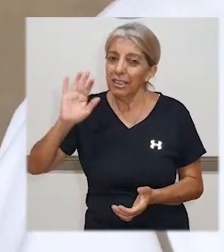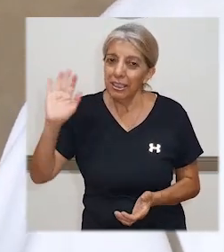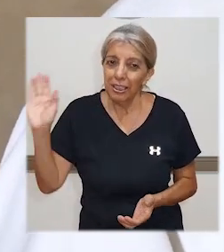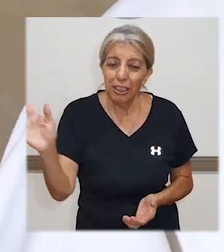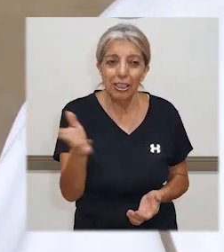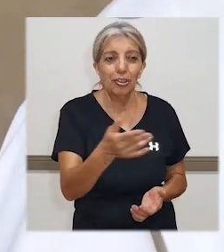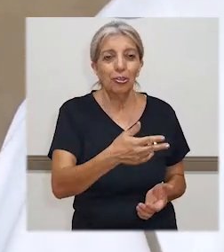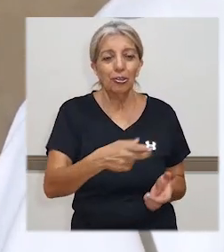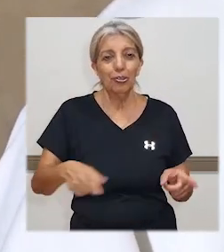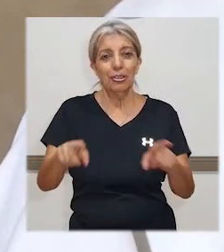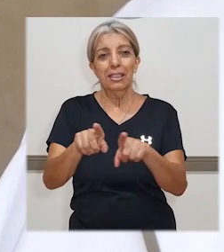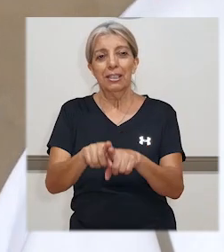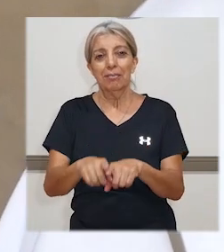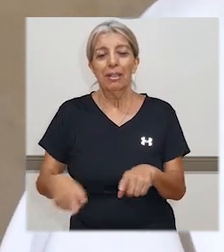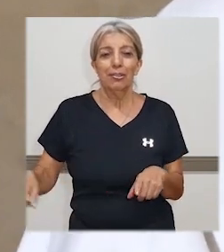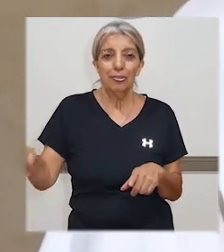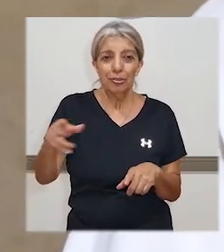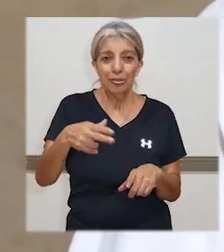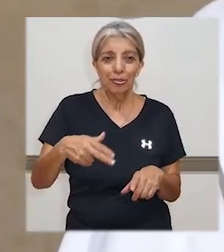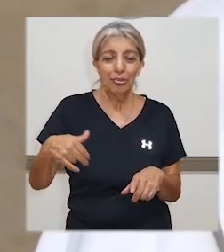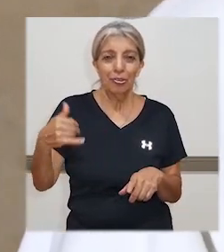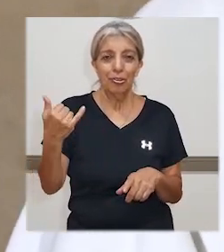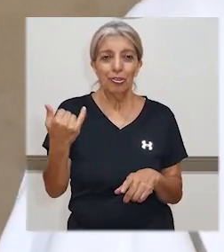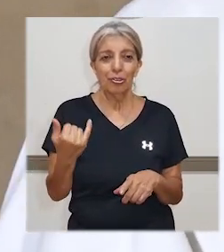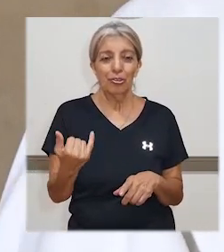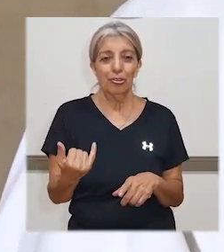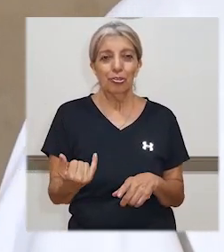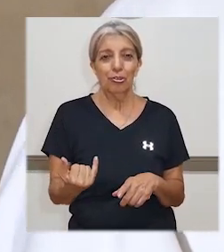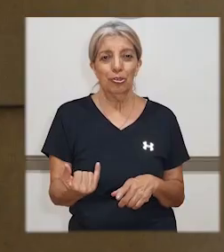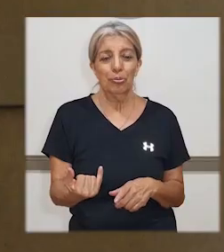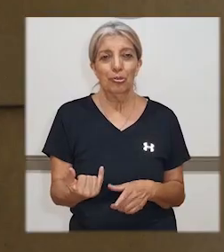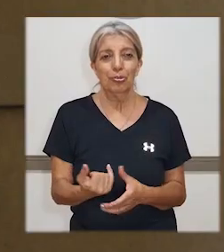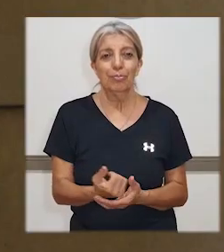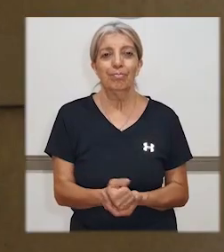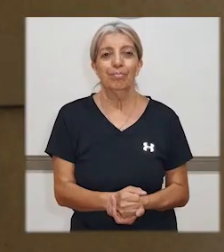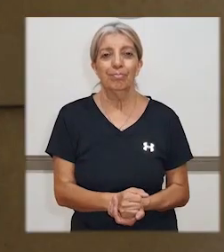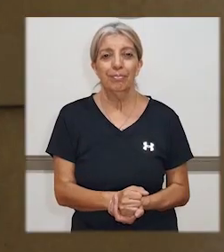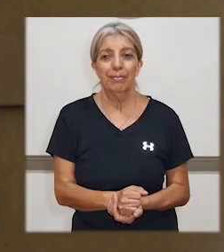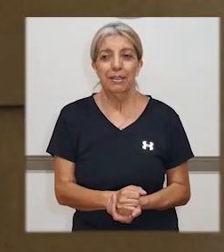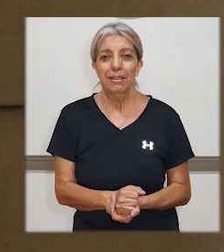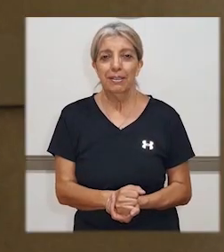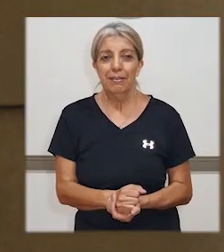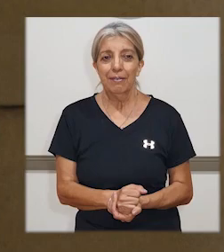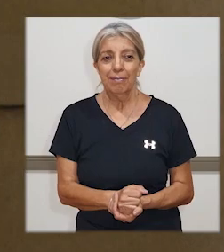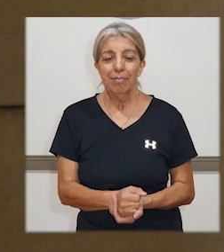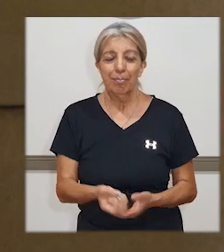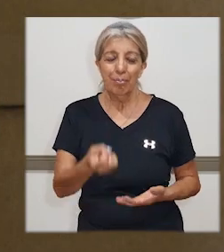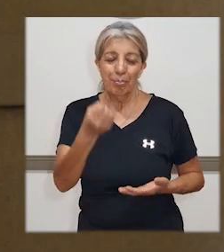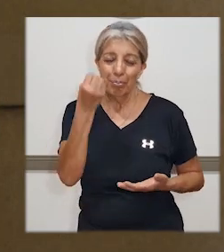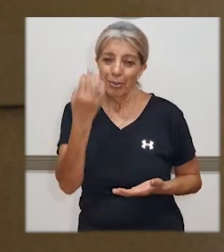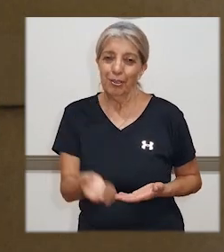todos también llamados a vivir adentro de este lugar de vida y de esperanza que es el corazón de